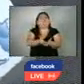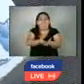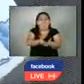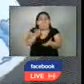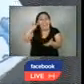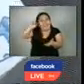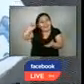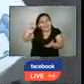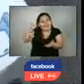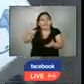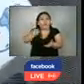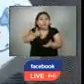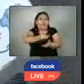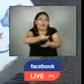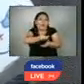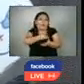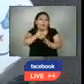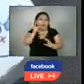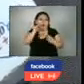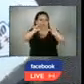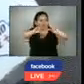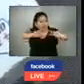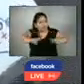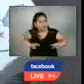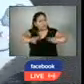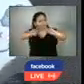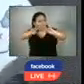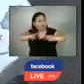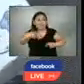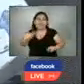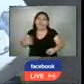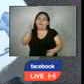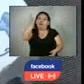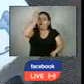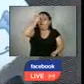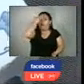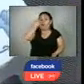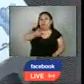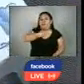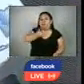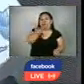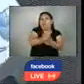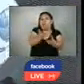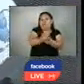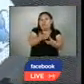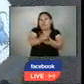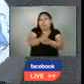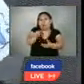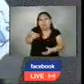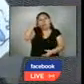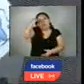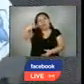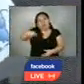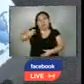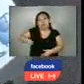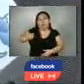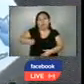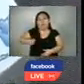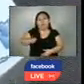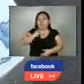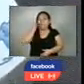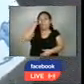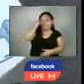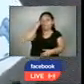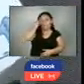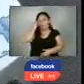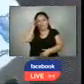positiva. El cúmulo de indicios con los cuales se cuenta toma bien la señora juez a valorar,